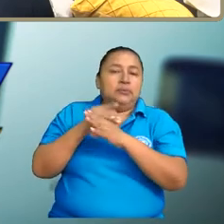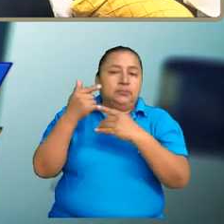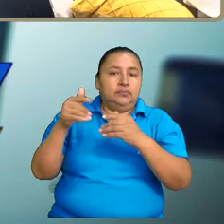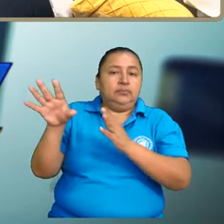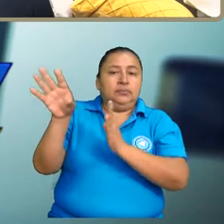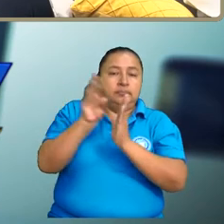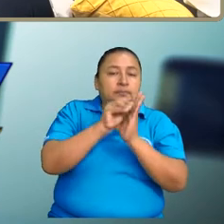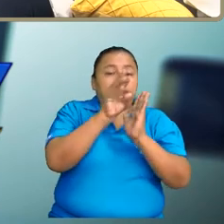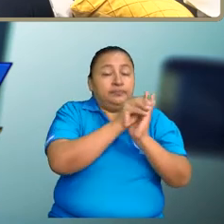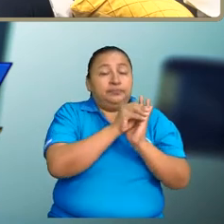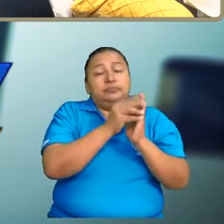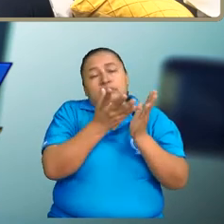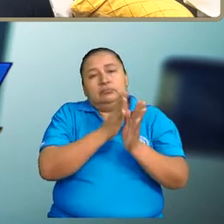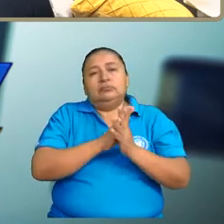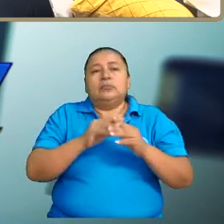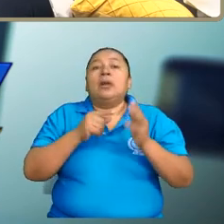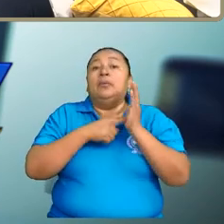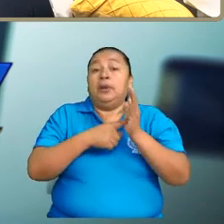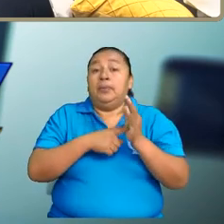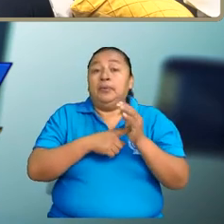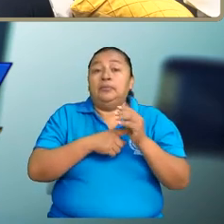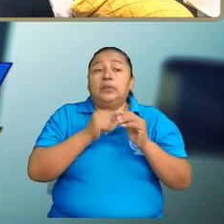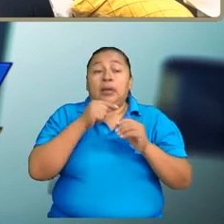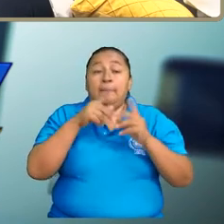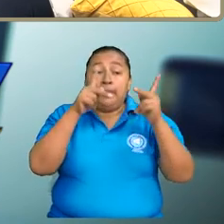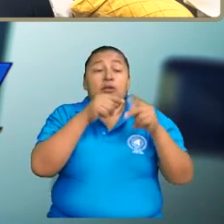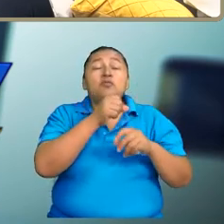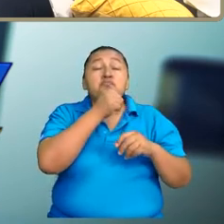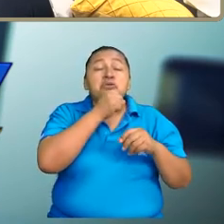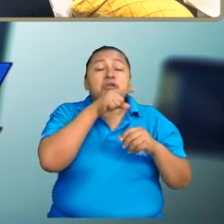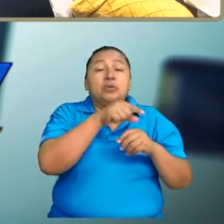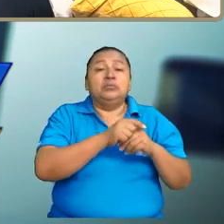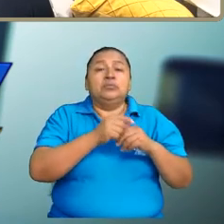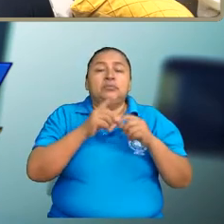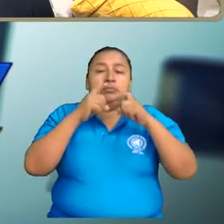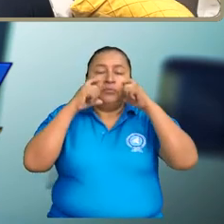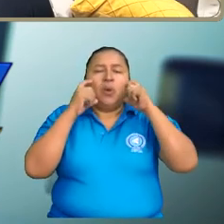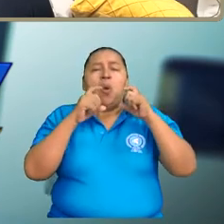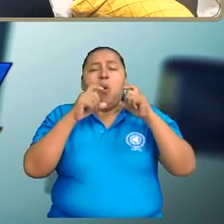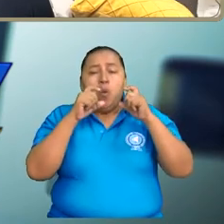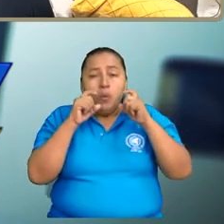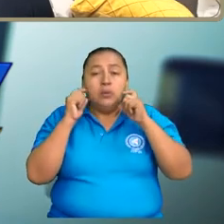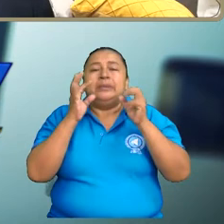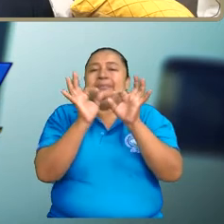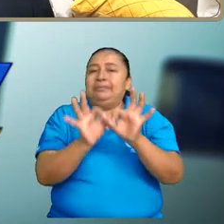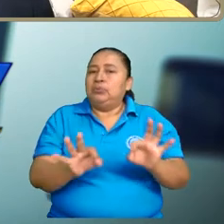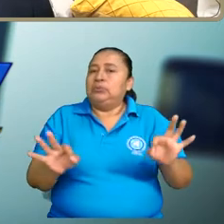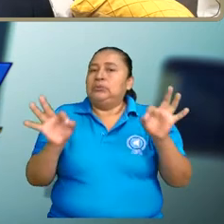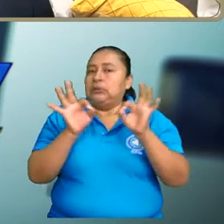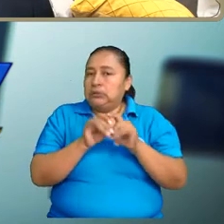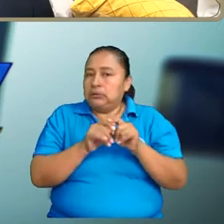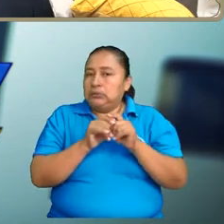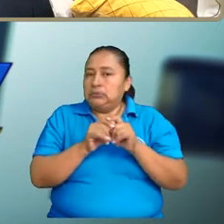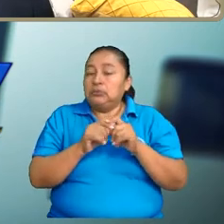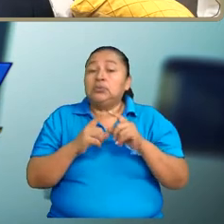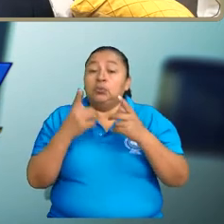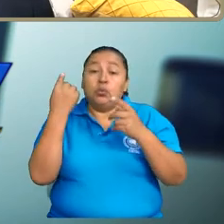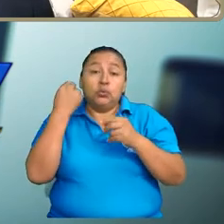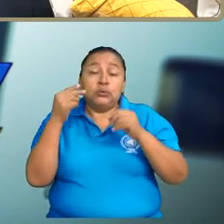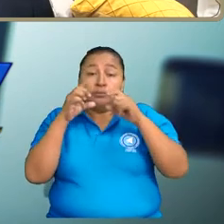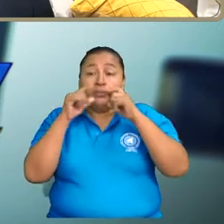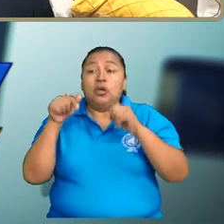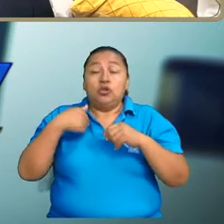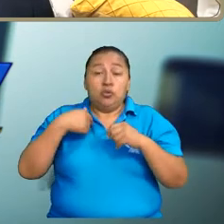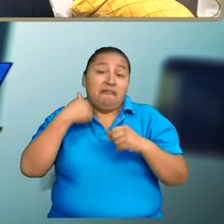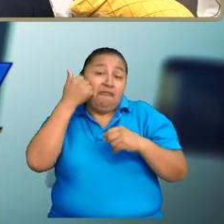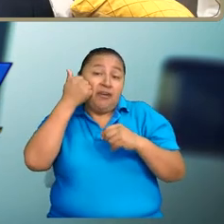situaciones de riesgo. El toser ante estas personas con una barrera de protección es importantísimo. Claro. El usar la mascarilla, el que está enfermo,